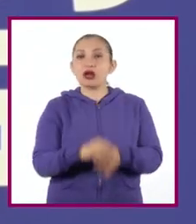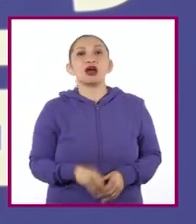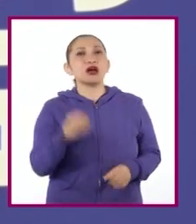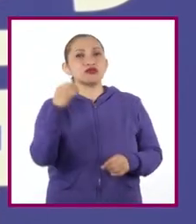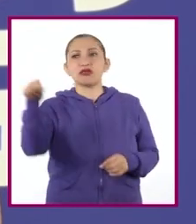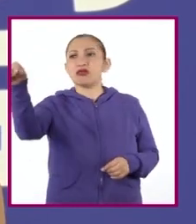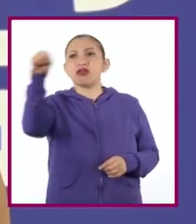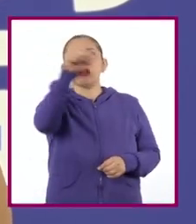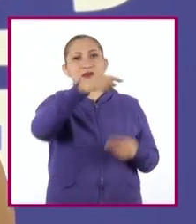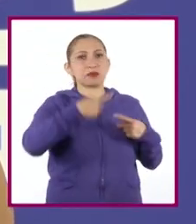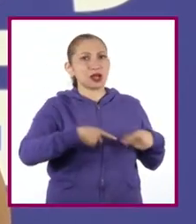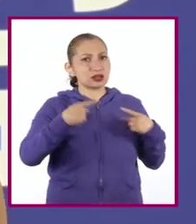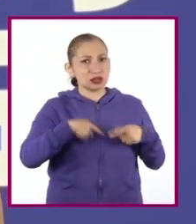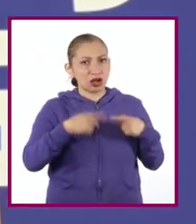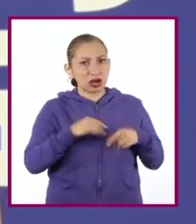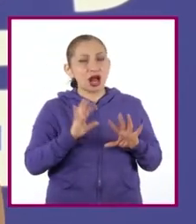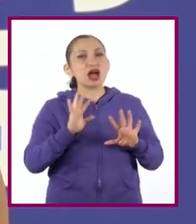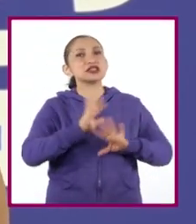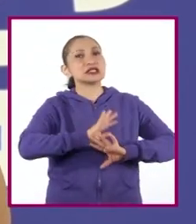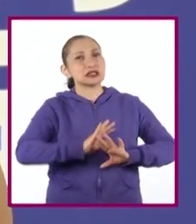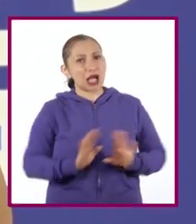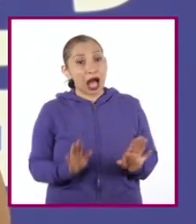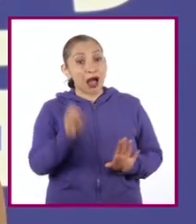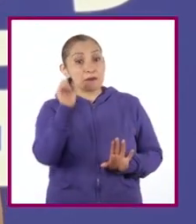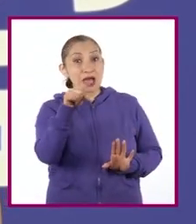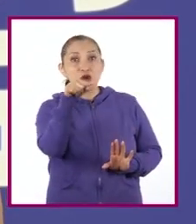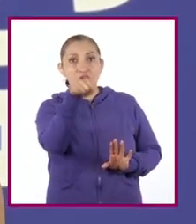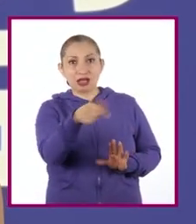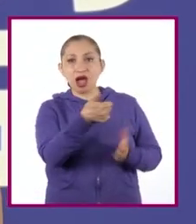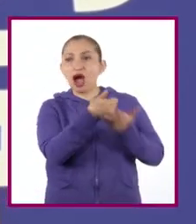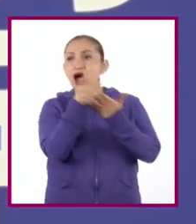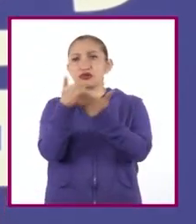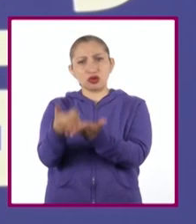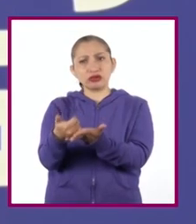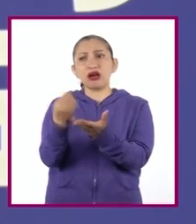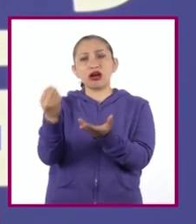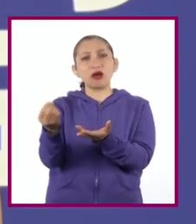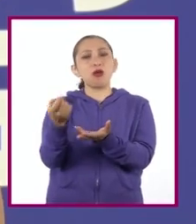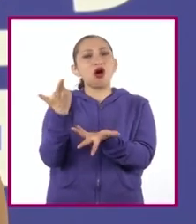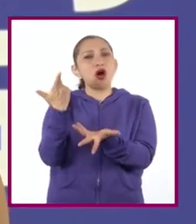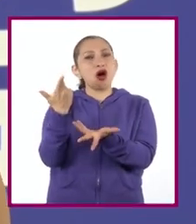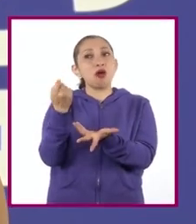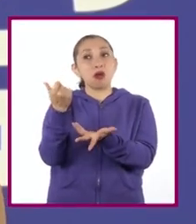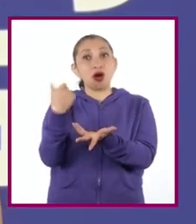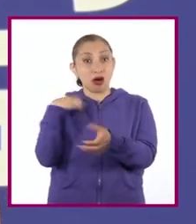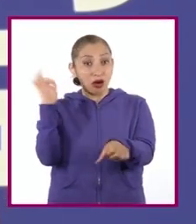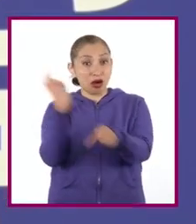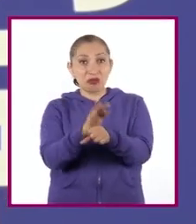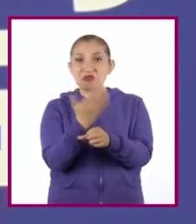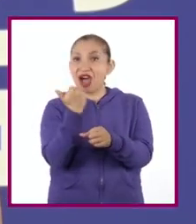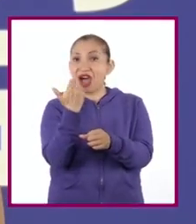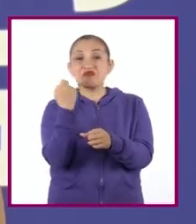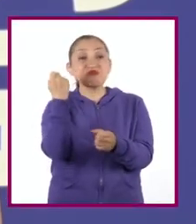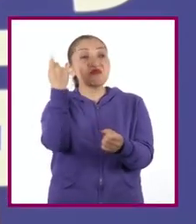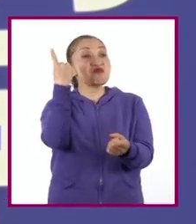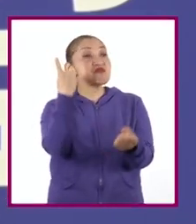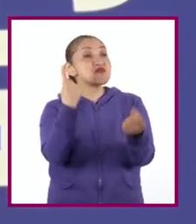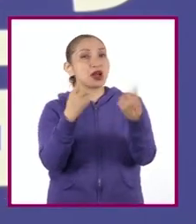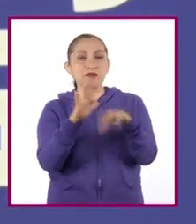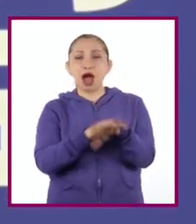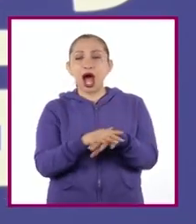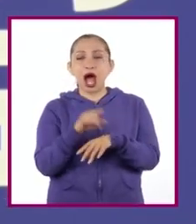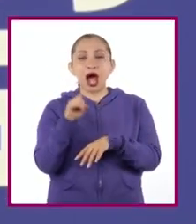muchas personas habían recibido de sus favores, muy pocos salieron a su defensa, en